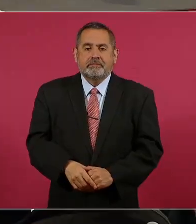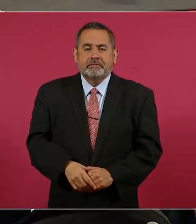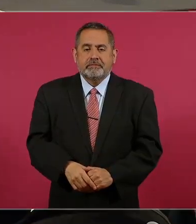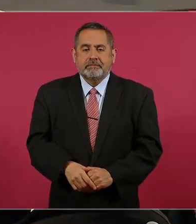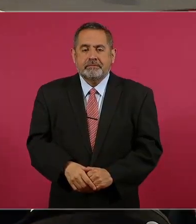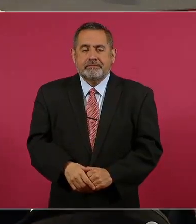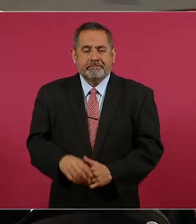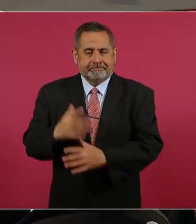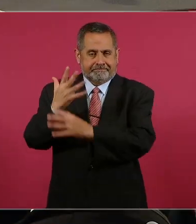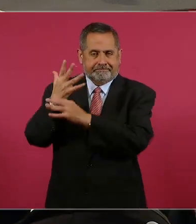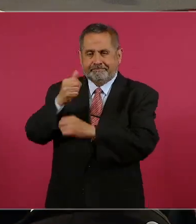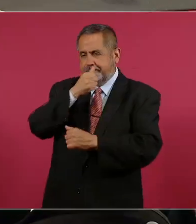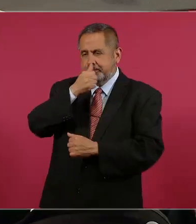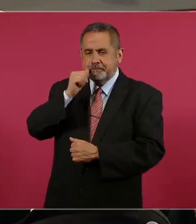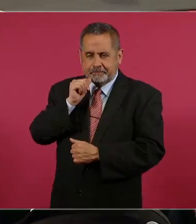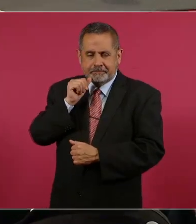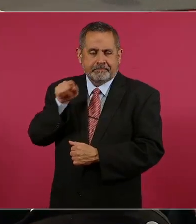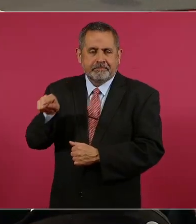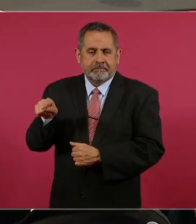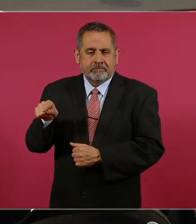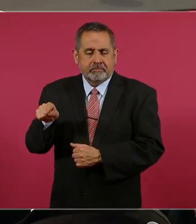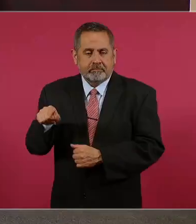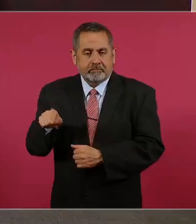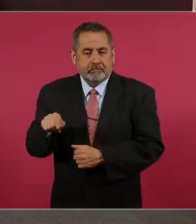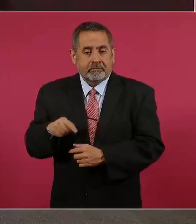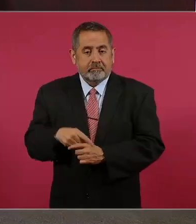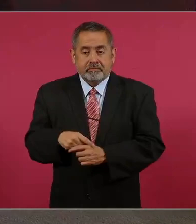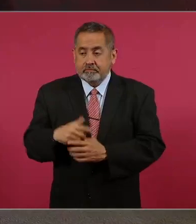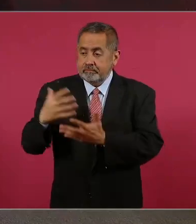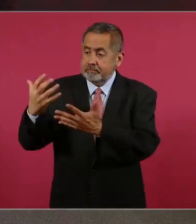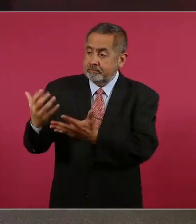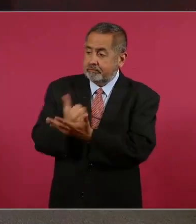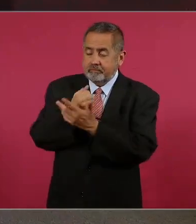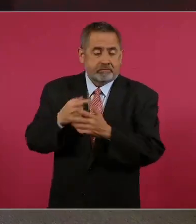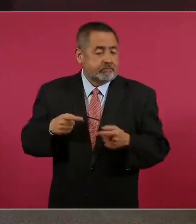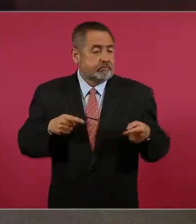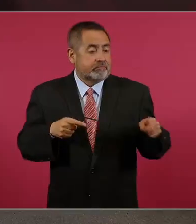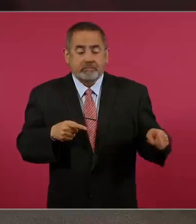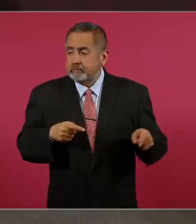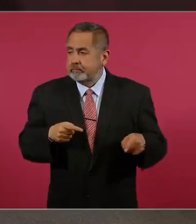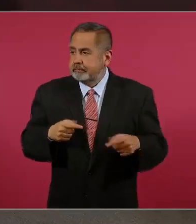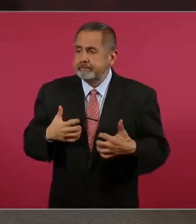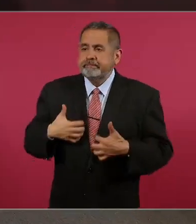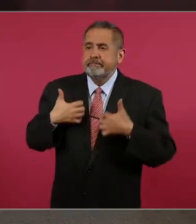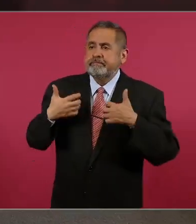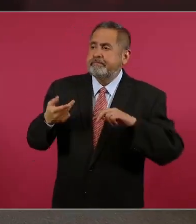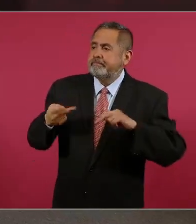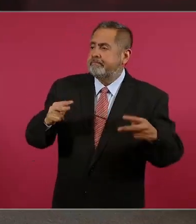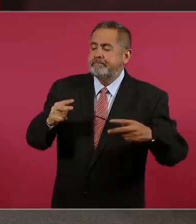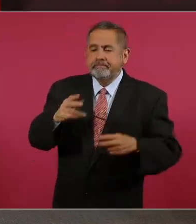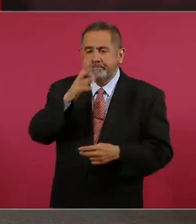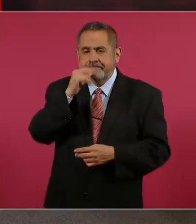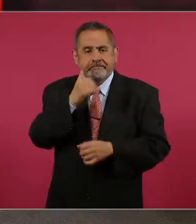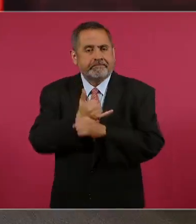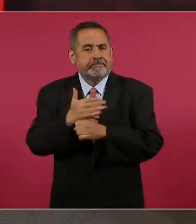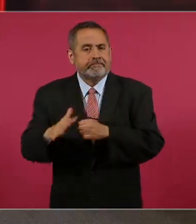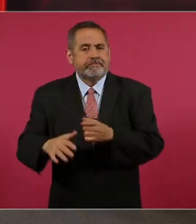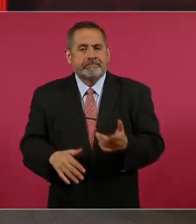como decía Juárez, el triunfo de la reacción es moralmente imposible.